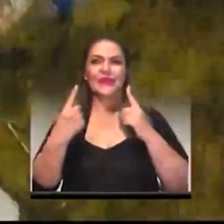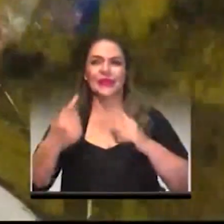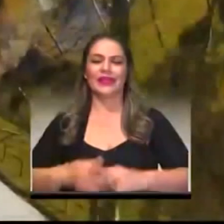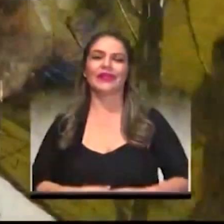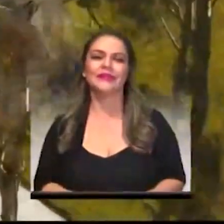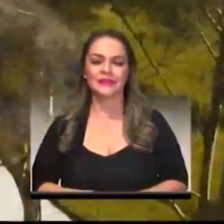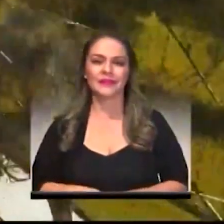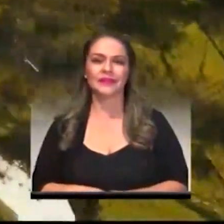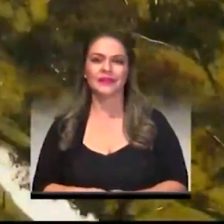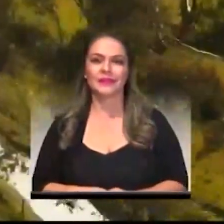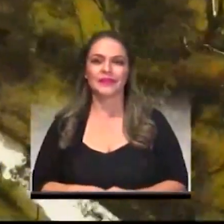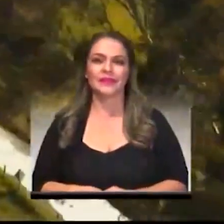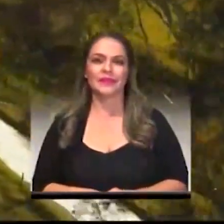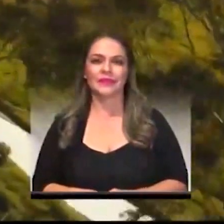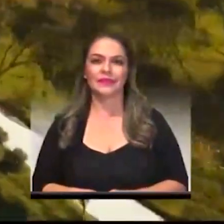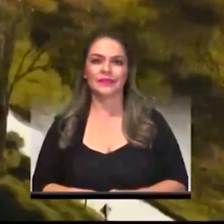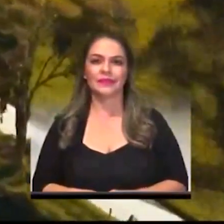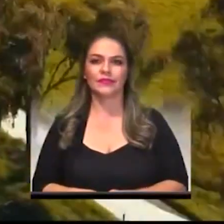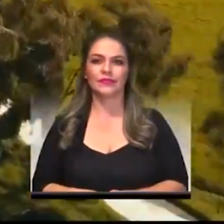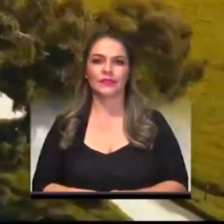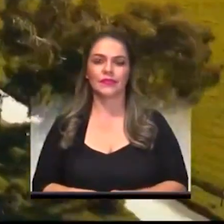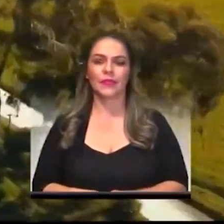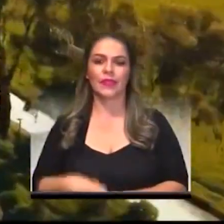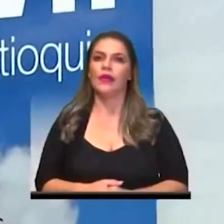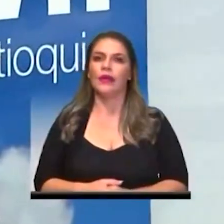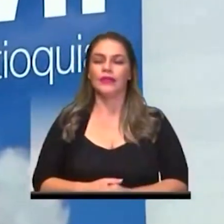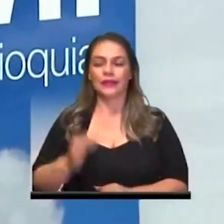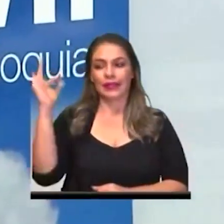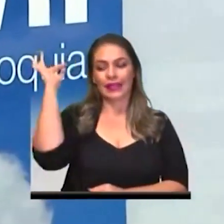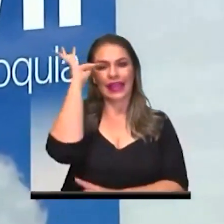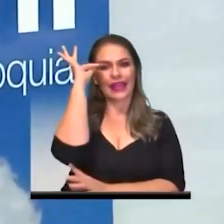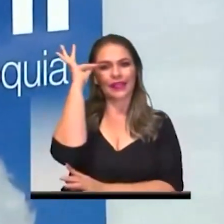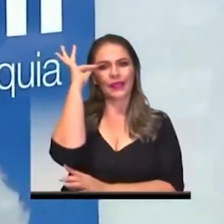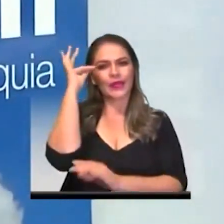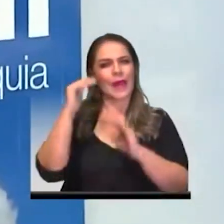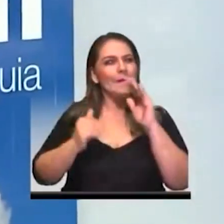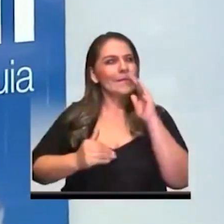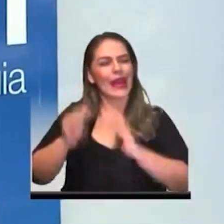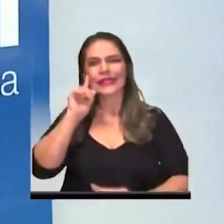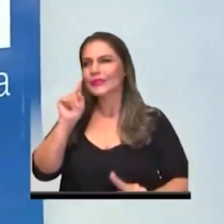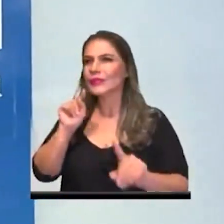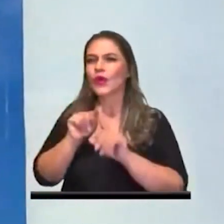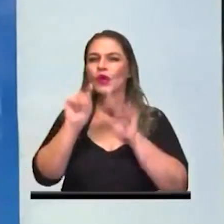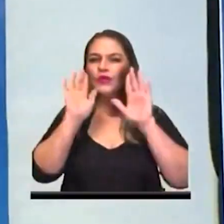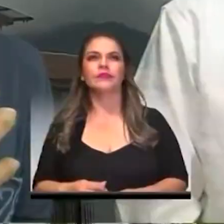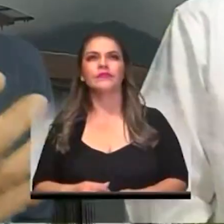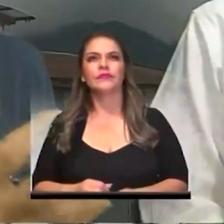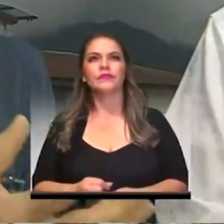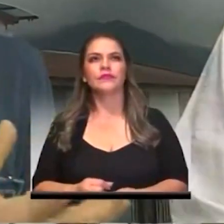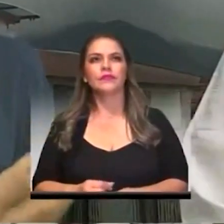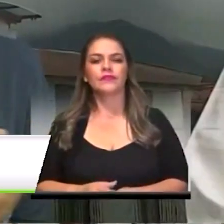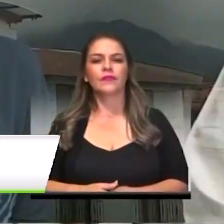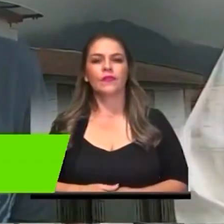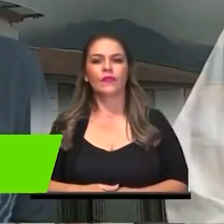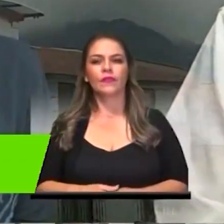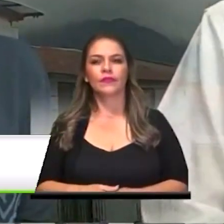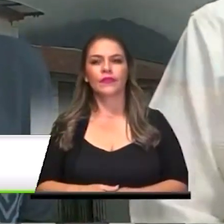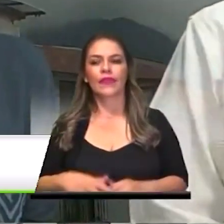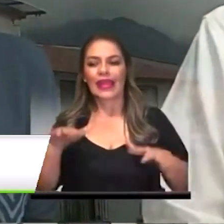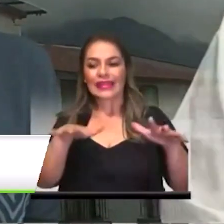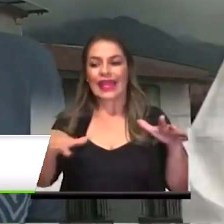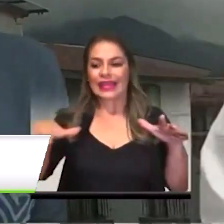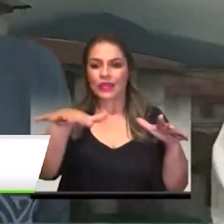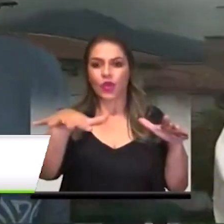audiovisual, destacar la diversidad étnica, geográfica y todas las cualidades de lo que es ser antioqueño. En la ida a los